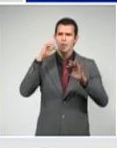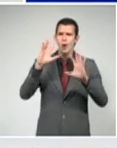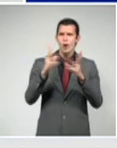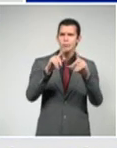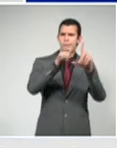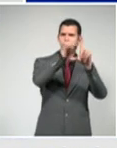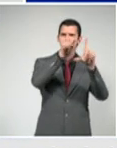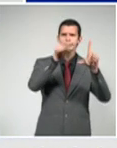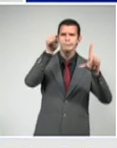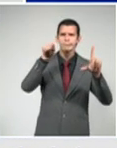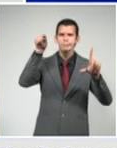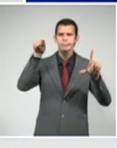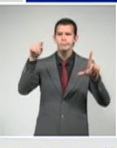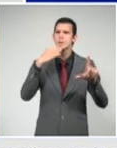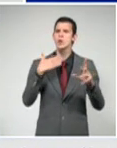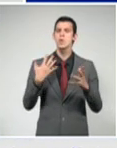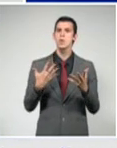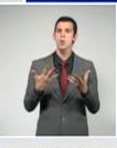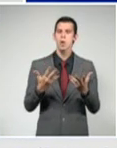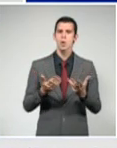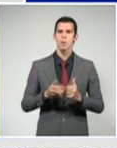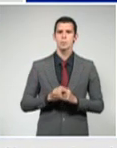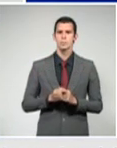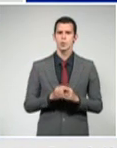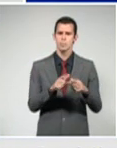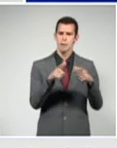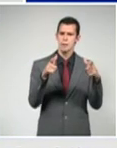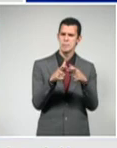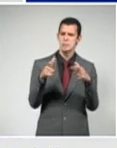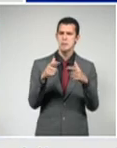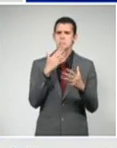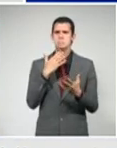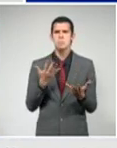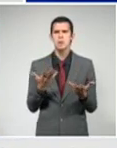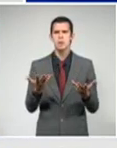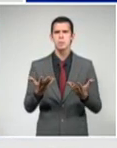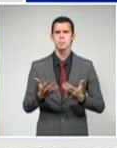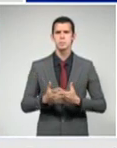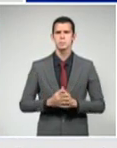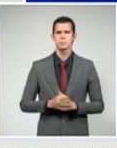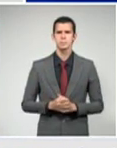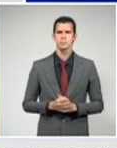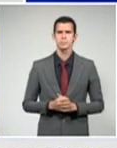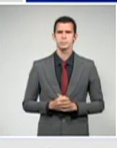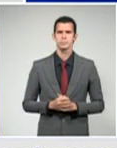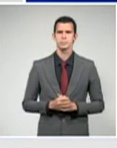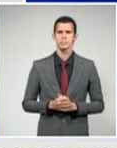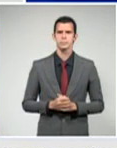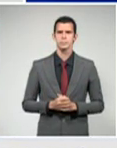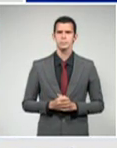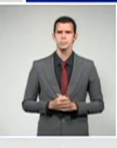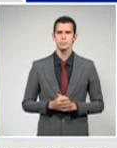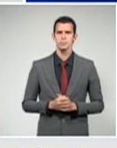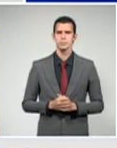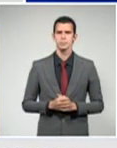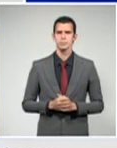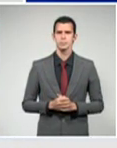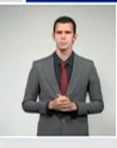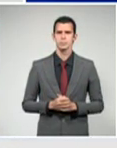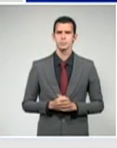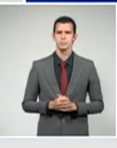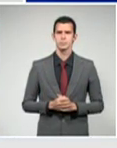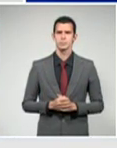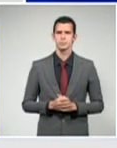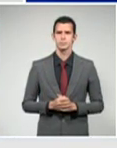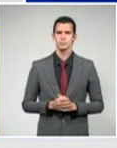que esto se hace, como yo he explicado ya varias veces, basado en los datos de días anteriores, en los periodos